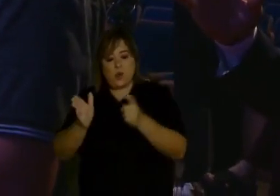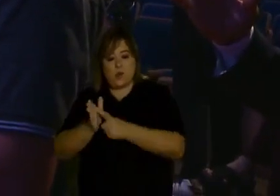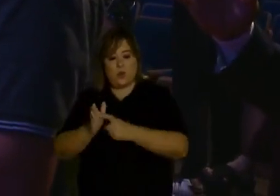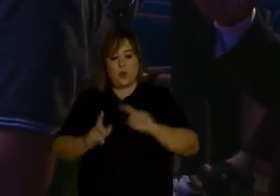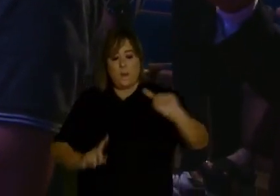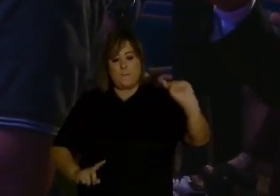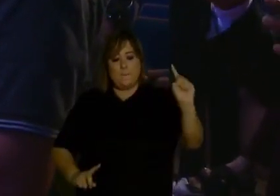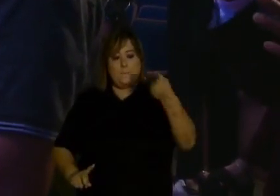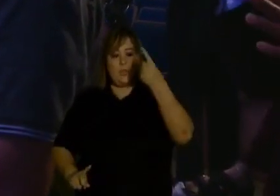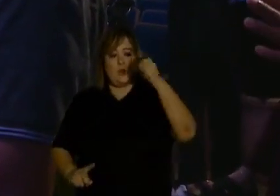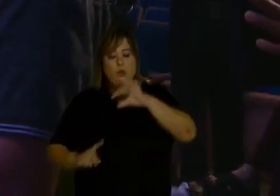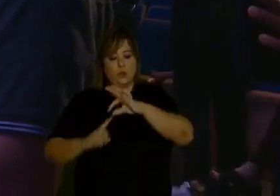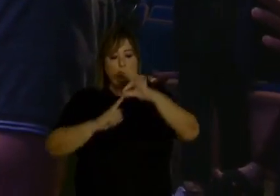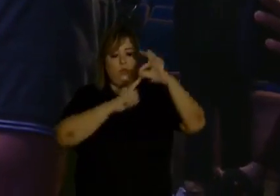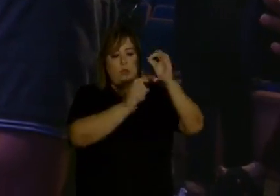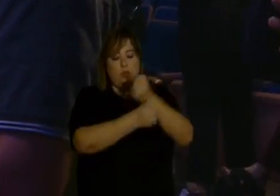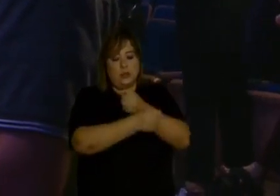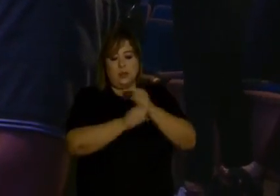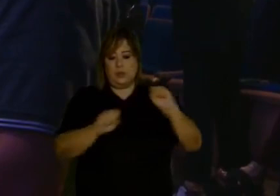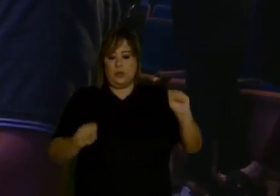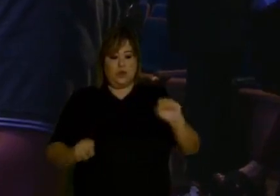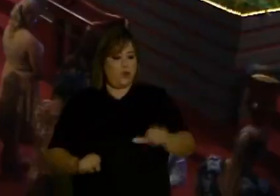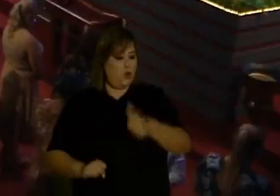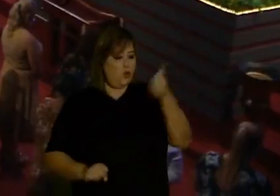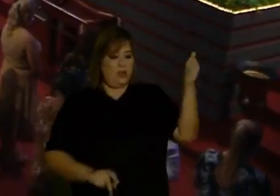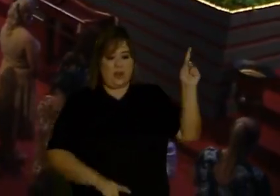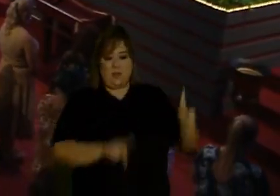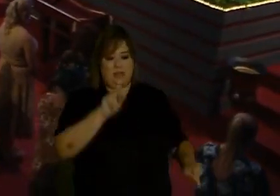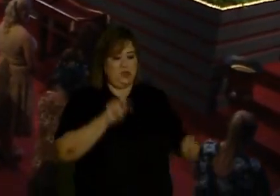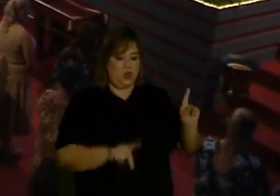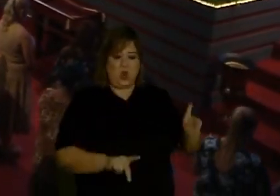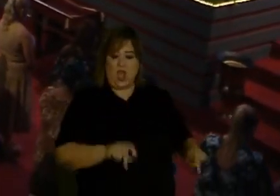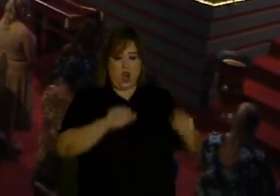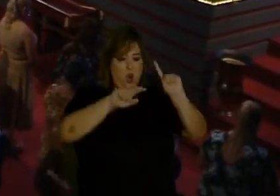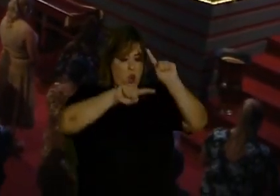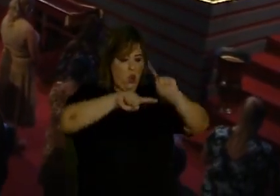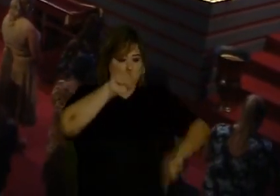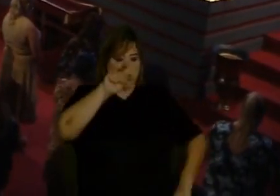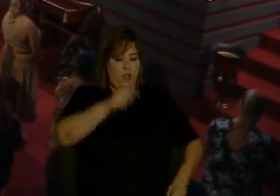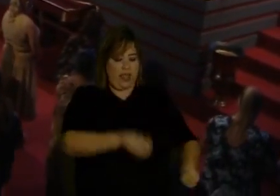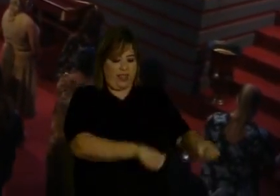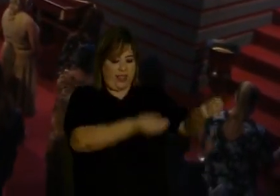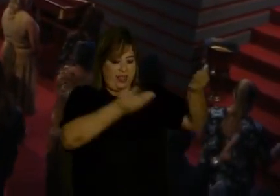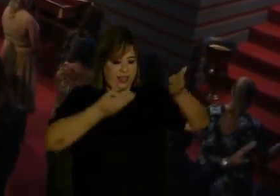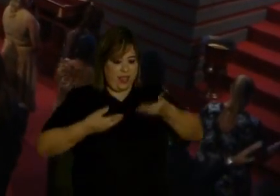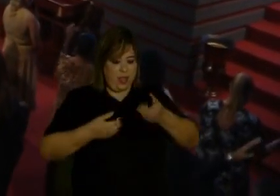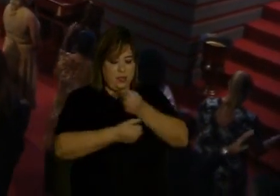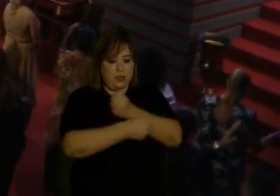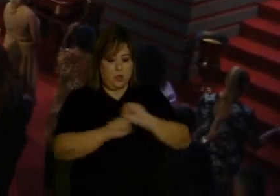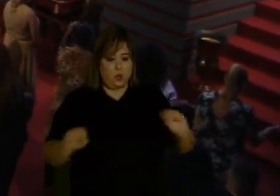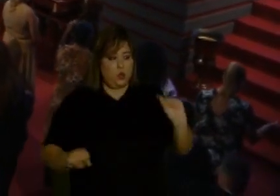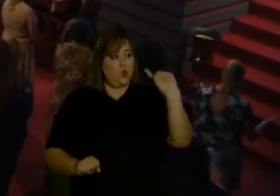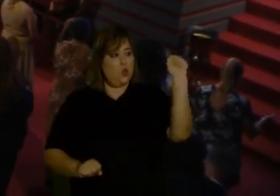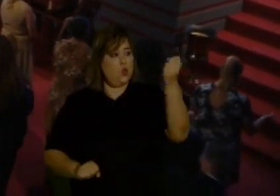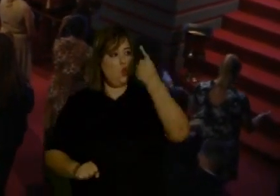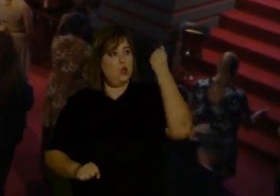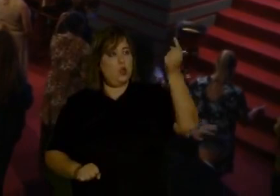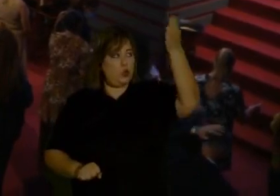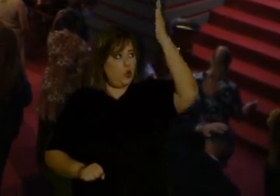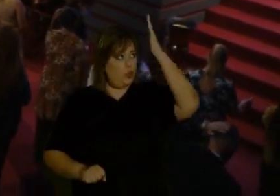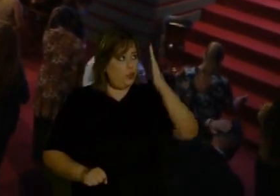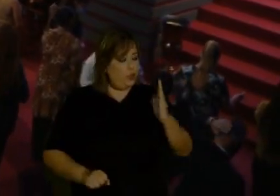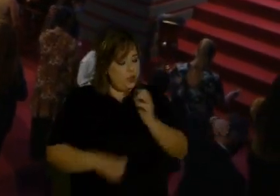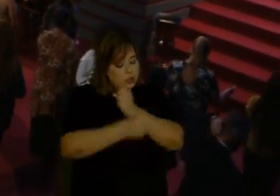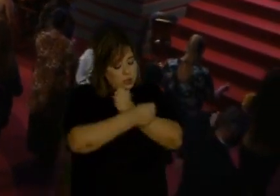El único. En ningún otro hay salvación. Solo Cristo salva. Por eso cuando Jesús murió,